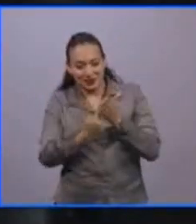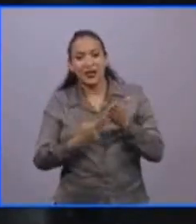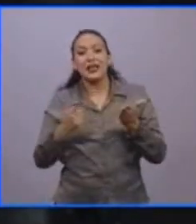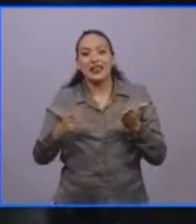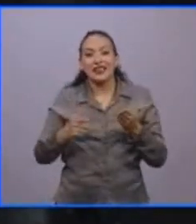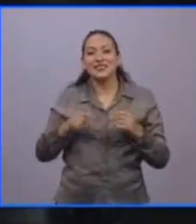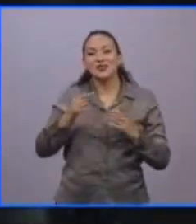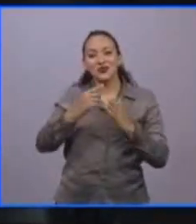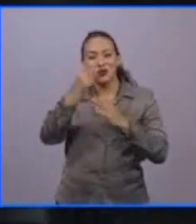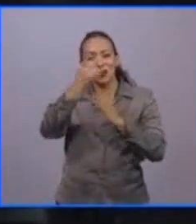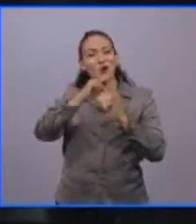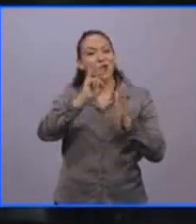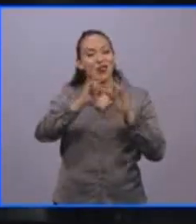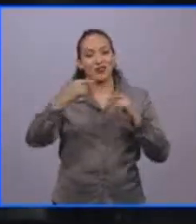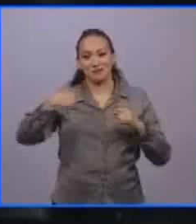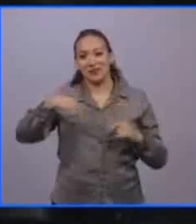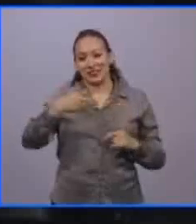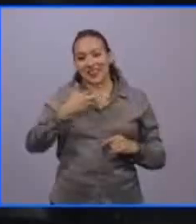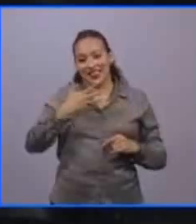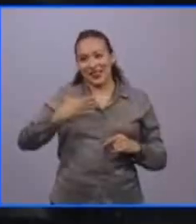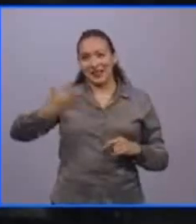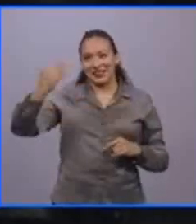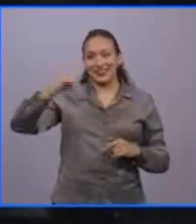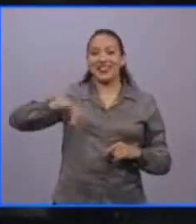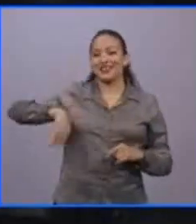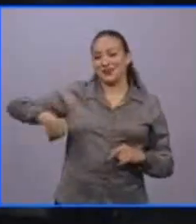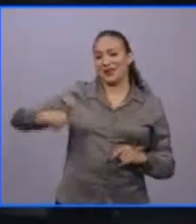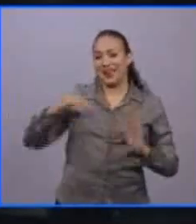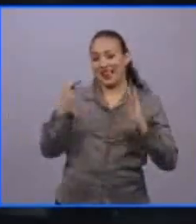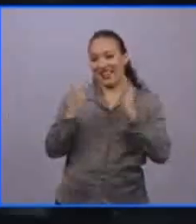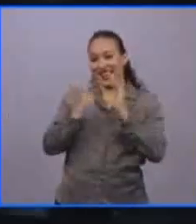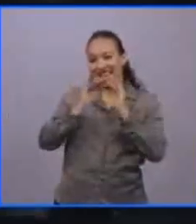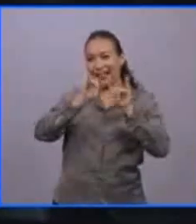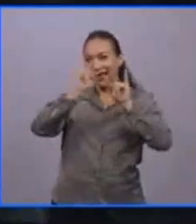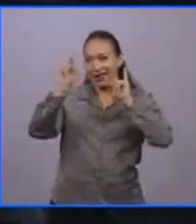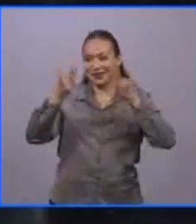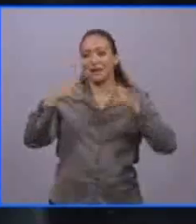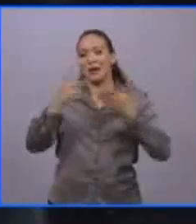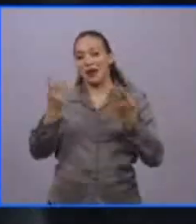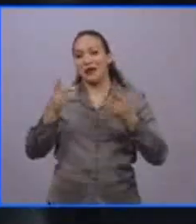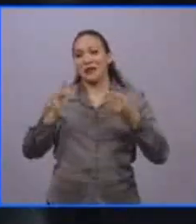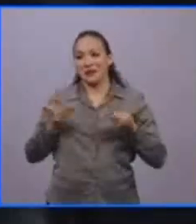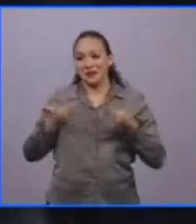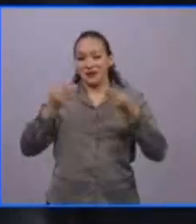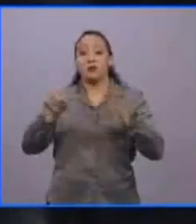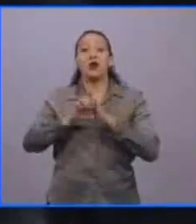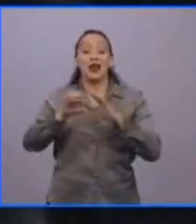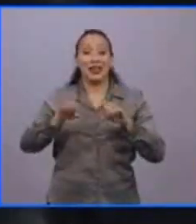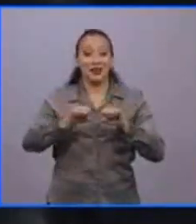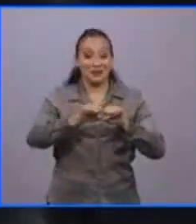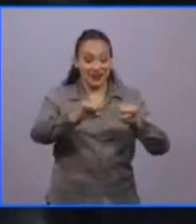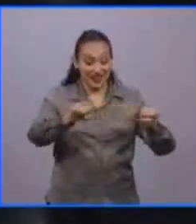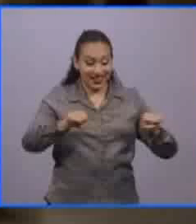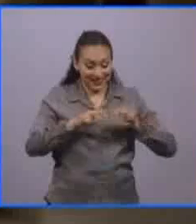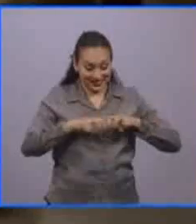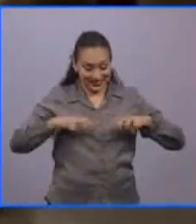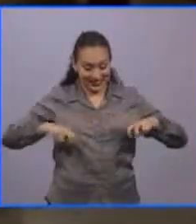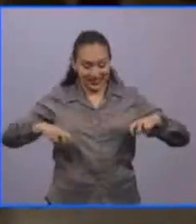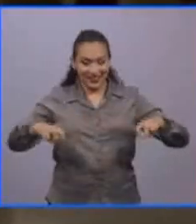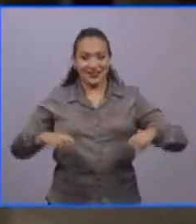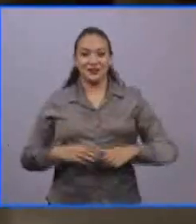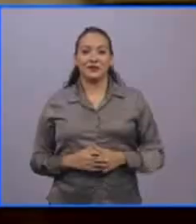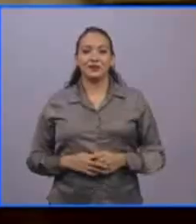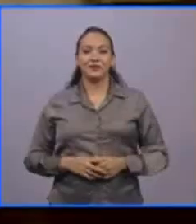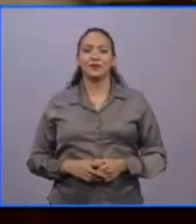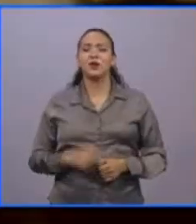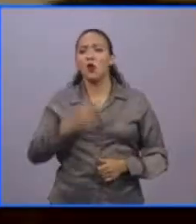íntimo porque son cuadros que teníamos, bueno, que normalmente están en las paredes de nuestra casa. También está el sofá de nuestra casa.